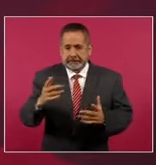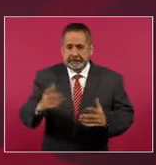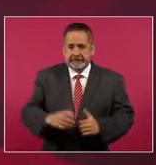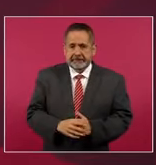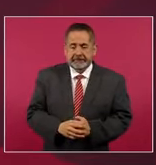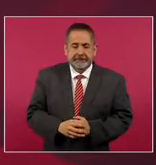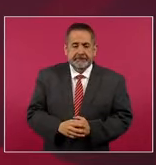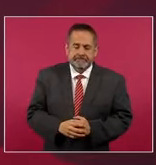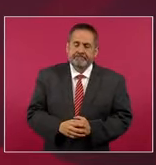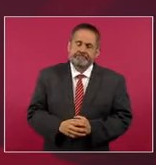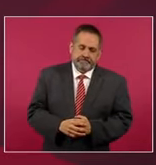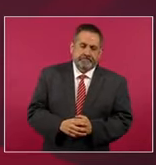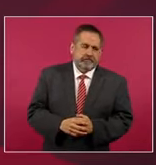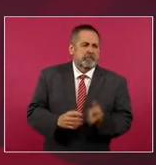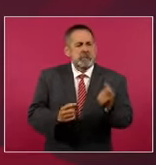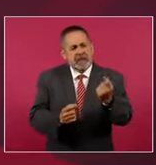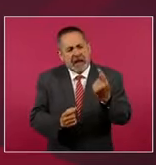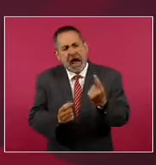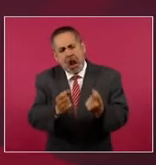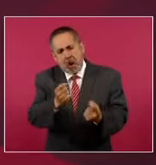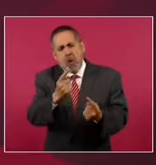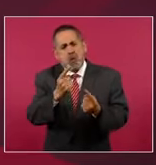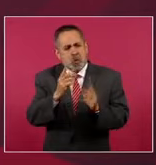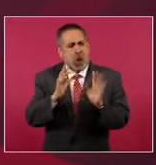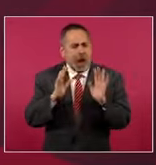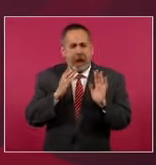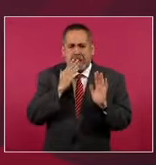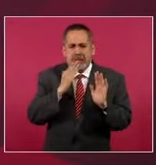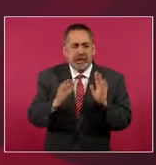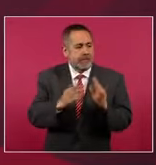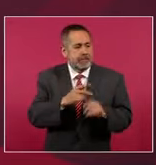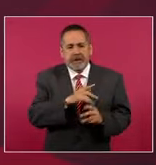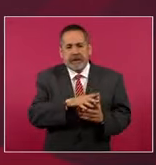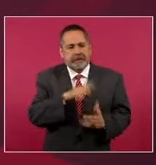Y sí hay honrosas excepciones. Tan es así